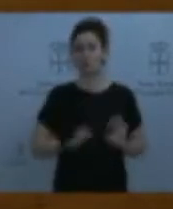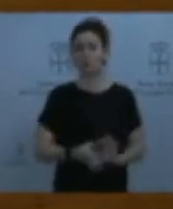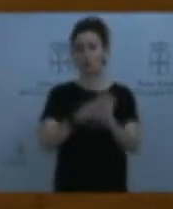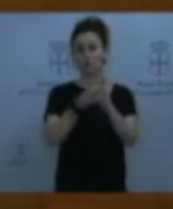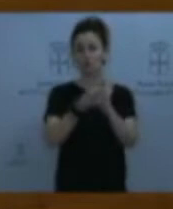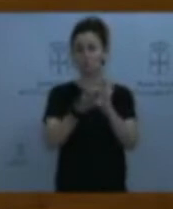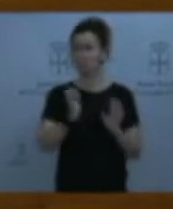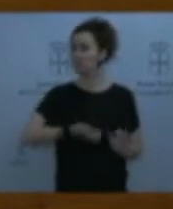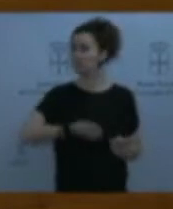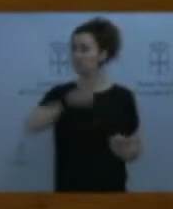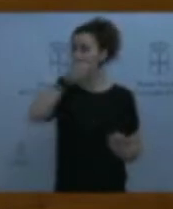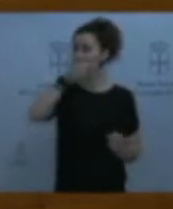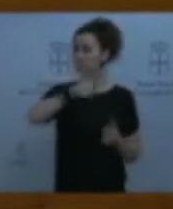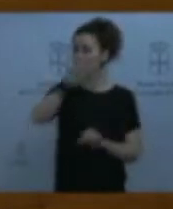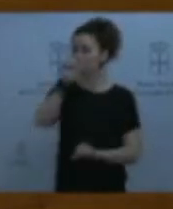dice el informe jurídico,